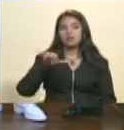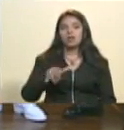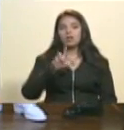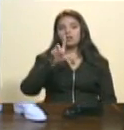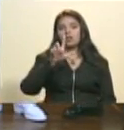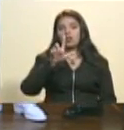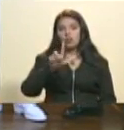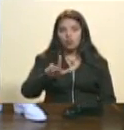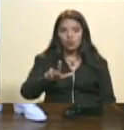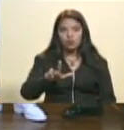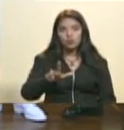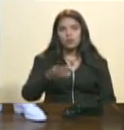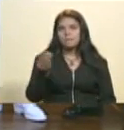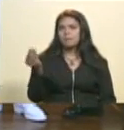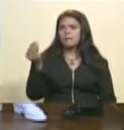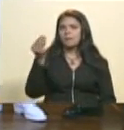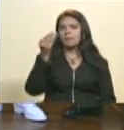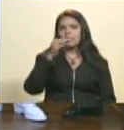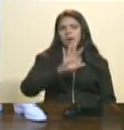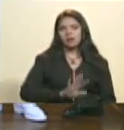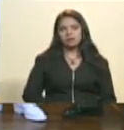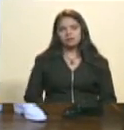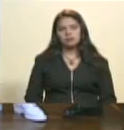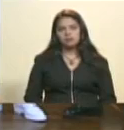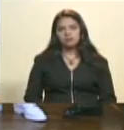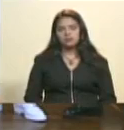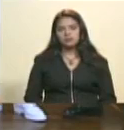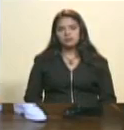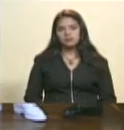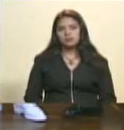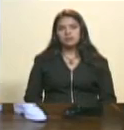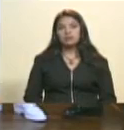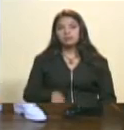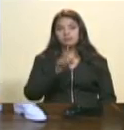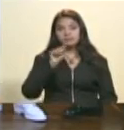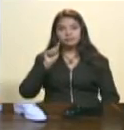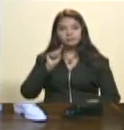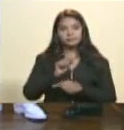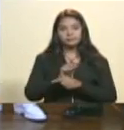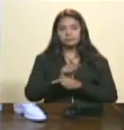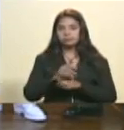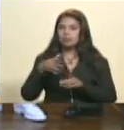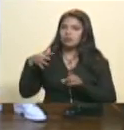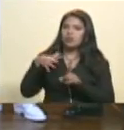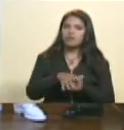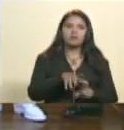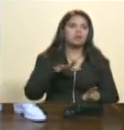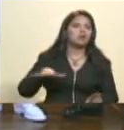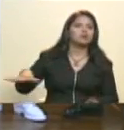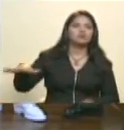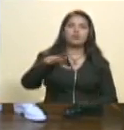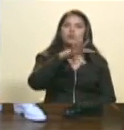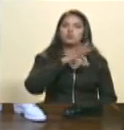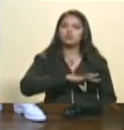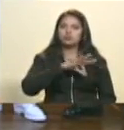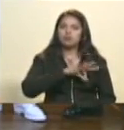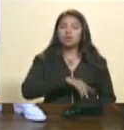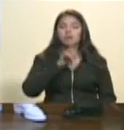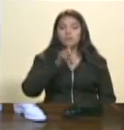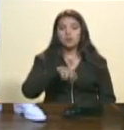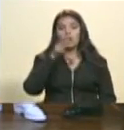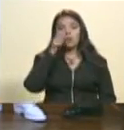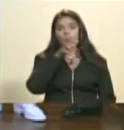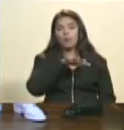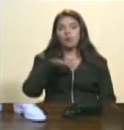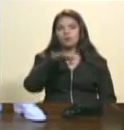y mucho más allá, se agrede, se ofende a toda una sociedad, a todo un pueblo.